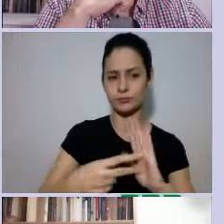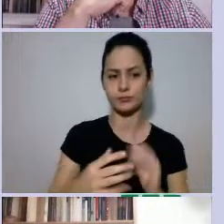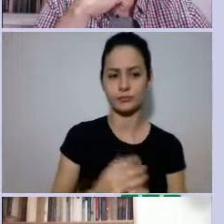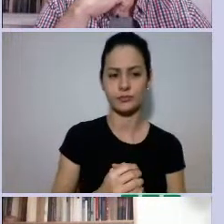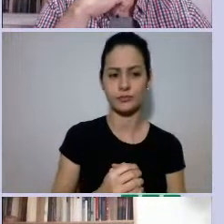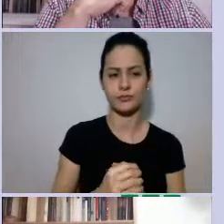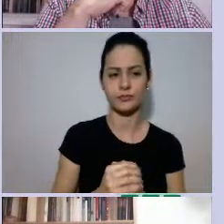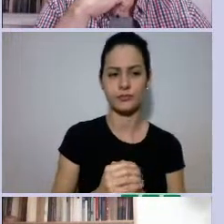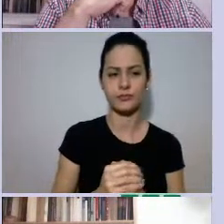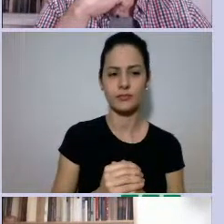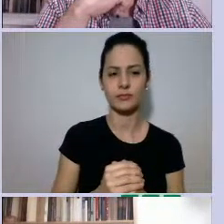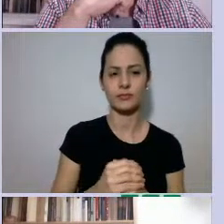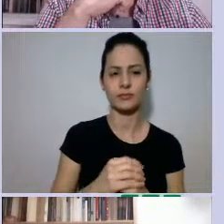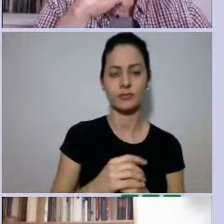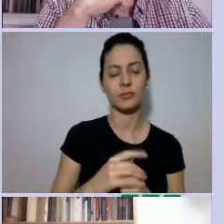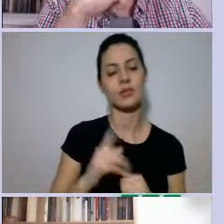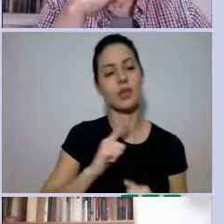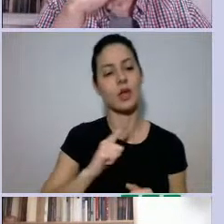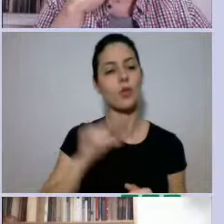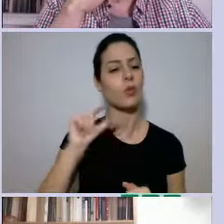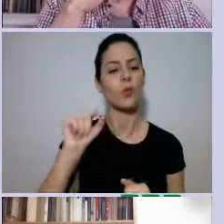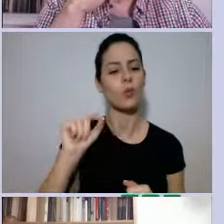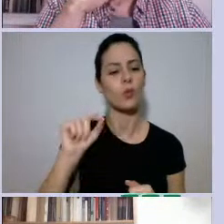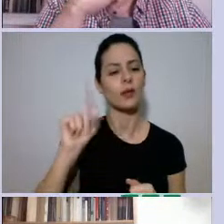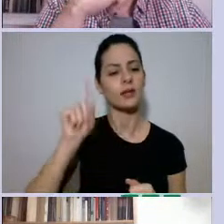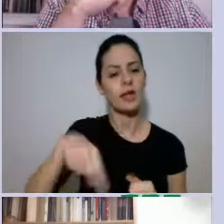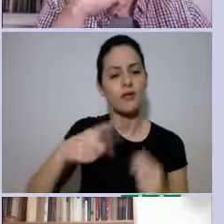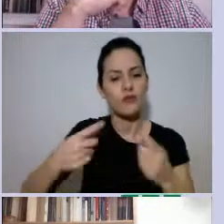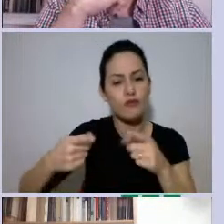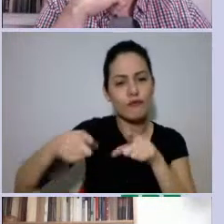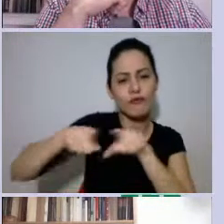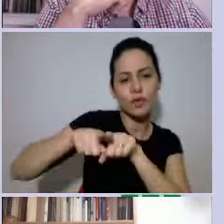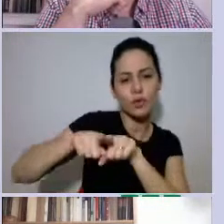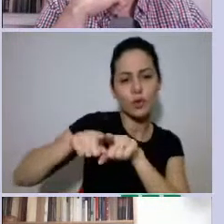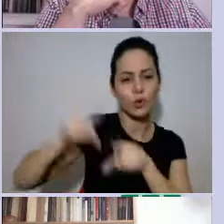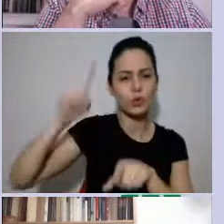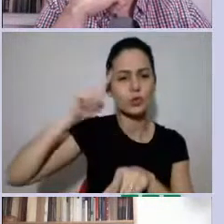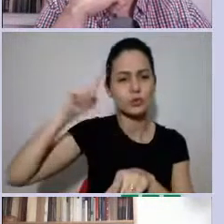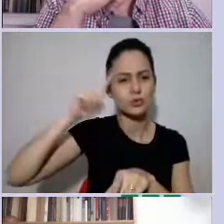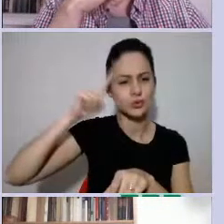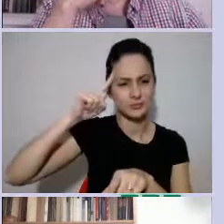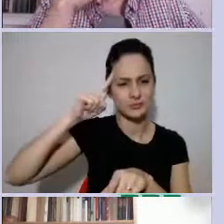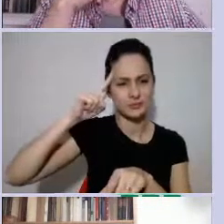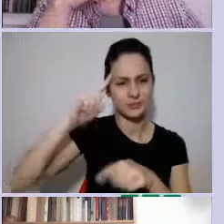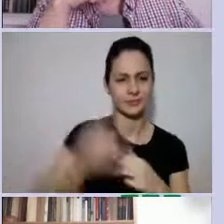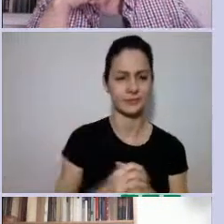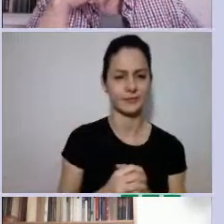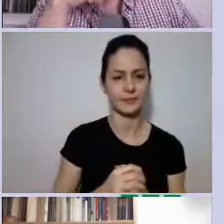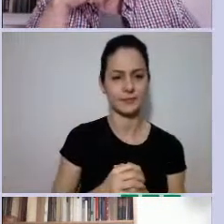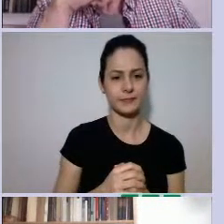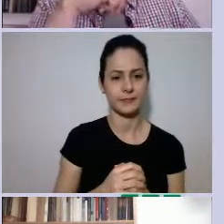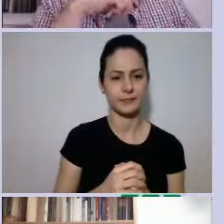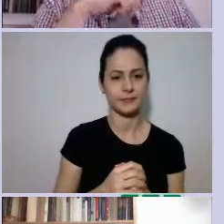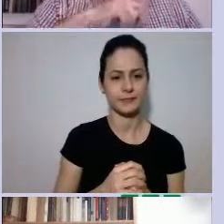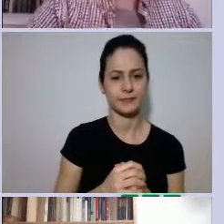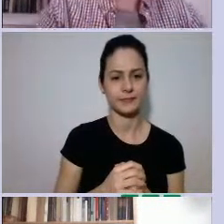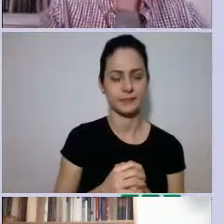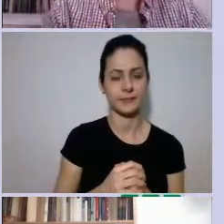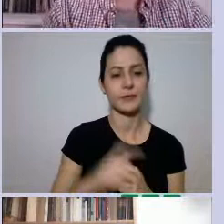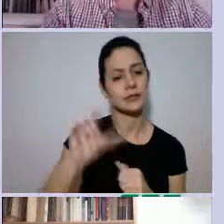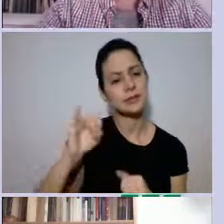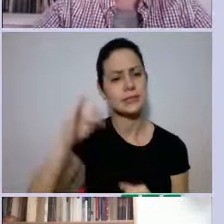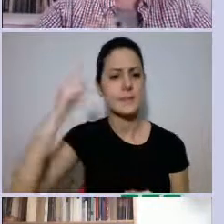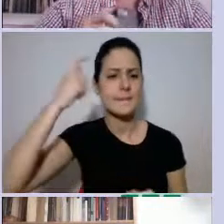donde yo primero me quiero detener, por un lado en el vínculo en lo cotidiano, y por otro lado que cuando se lo piensa en